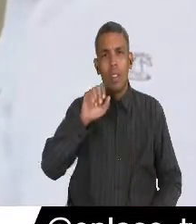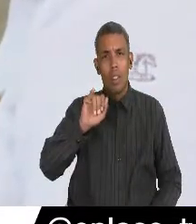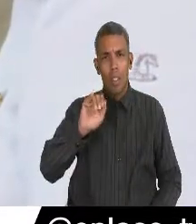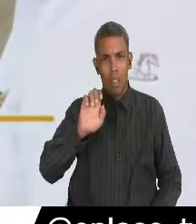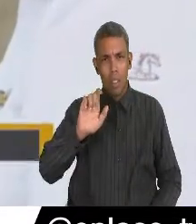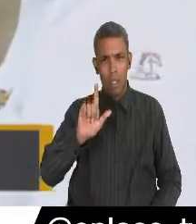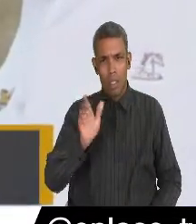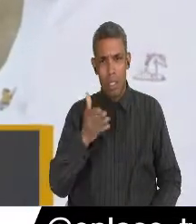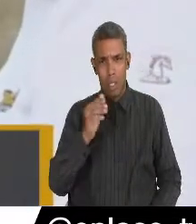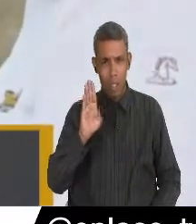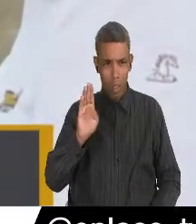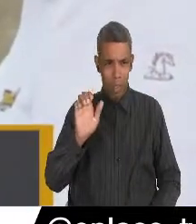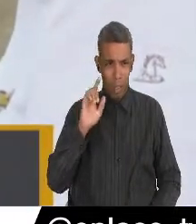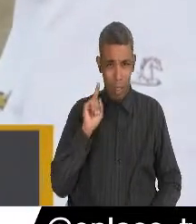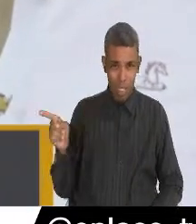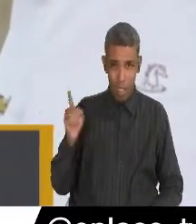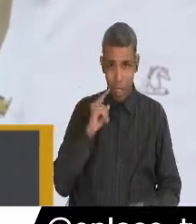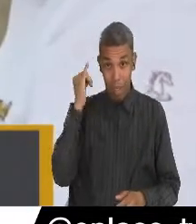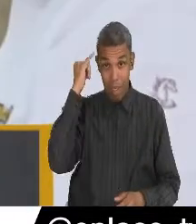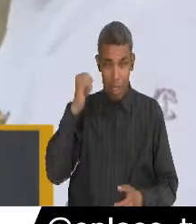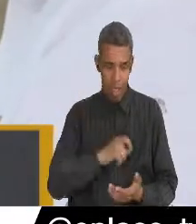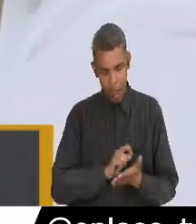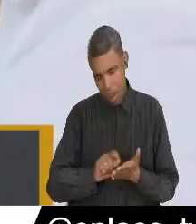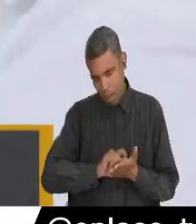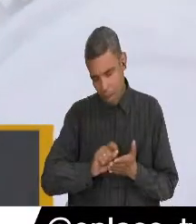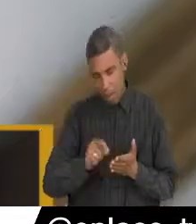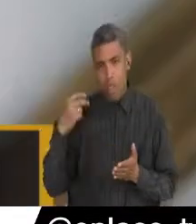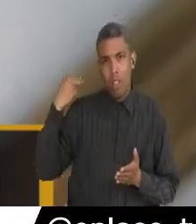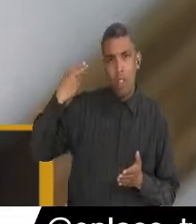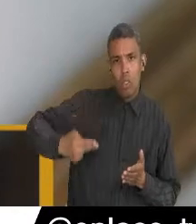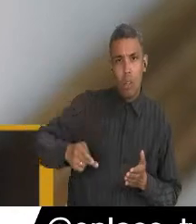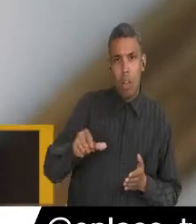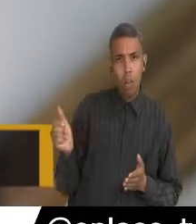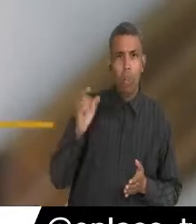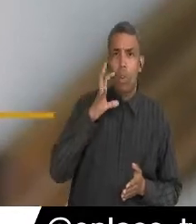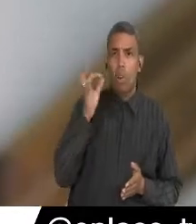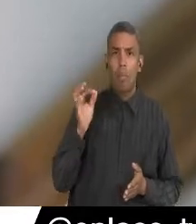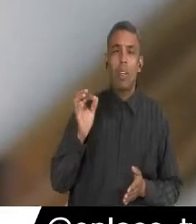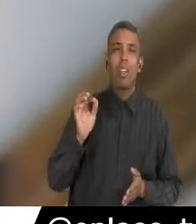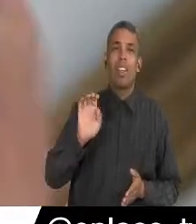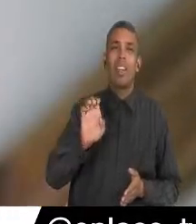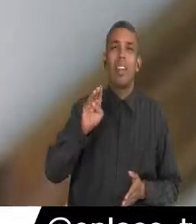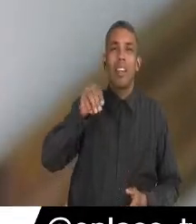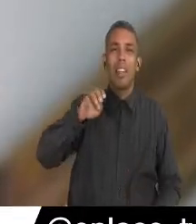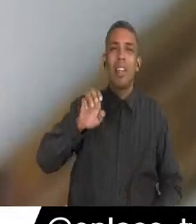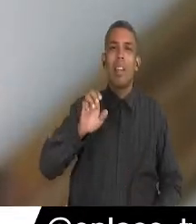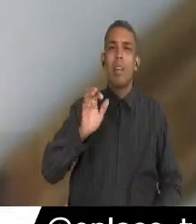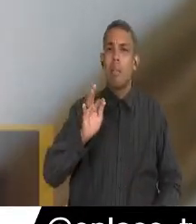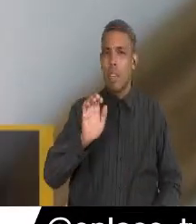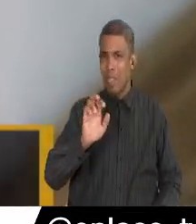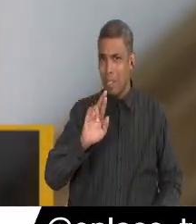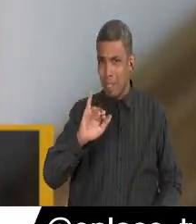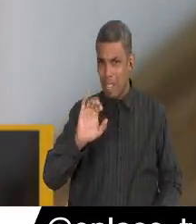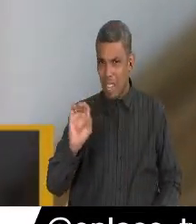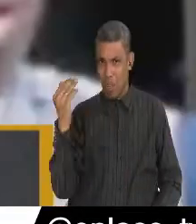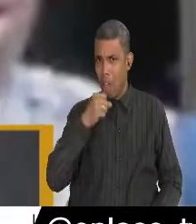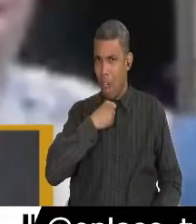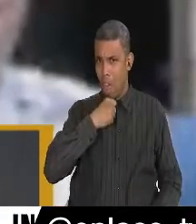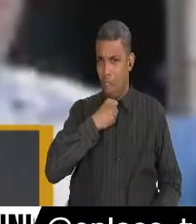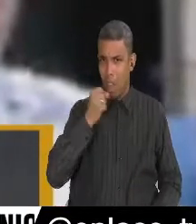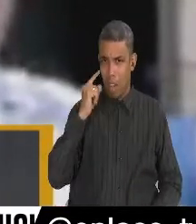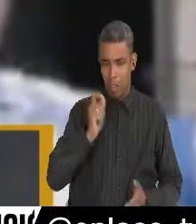El comunicador social y periodista Daniel Barbayanes anunció este martes en Enlace Noticias que terminó de escribir una obra que tiene que ver con el polémico locutor Emeterio